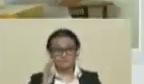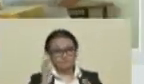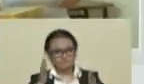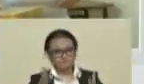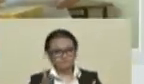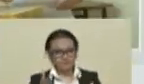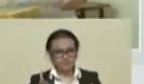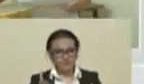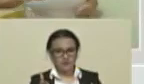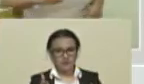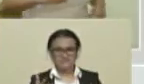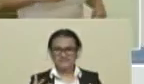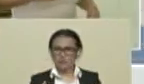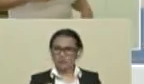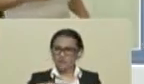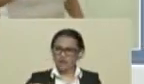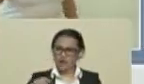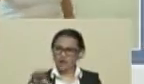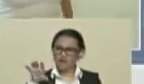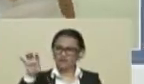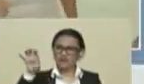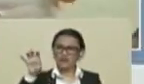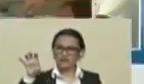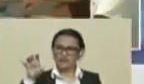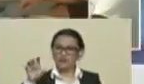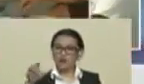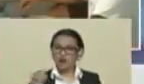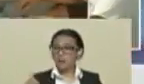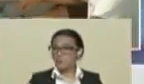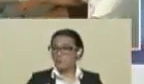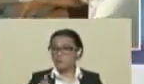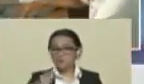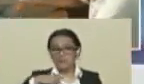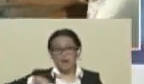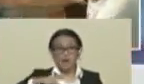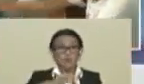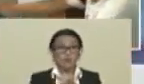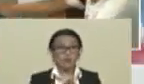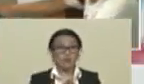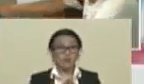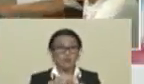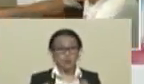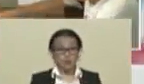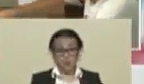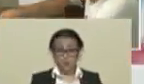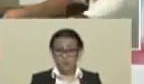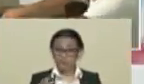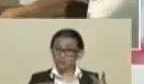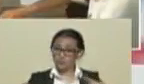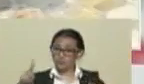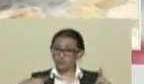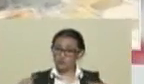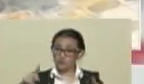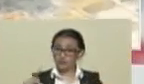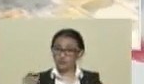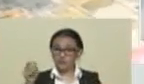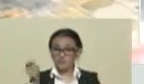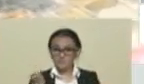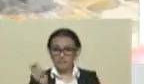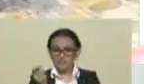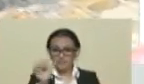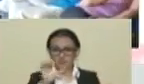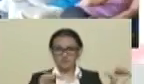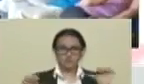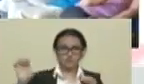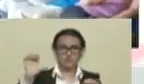en recuperar la seguridad del Estado y en aprovechar toda la potencialidad económica, turística, agrícola, pesquera, científica